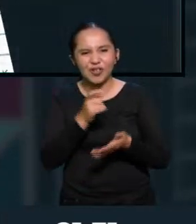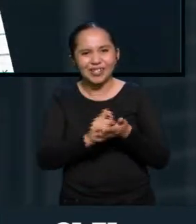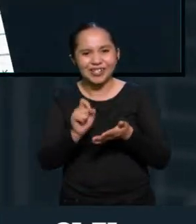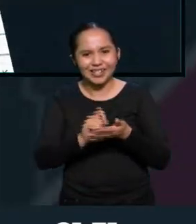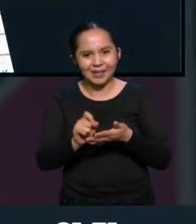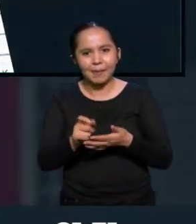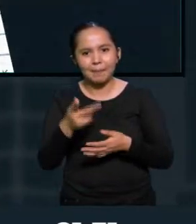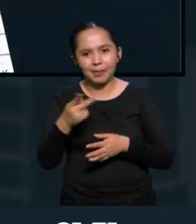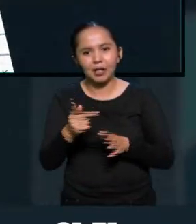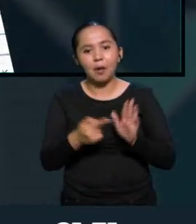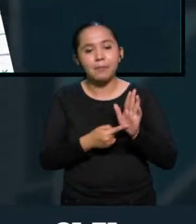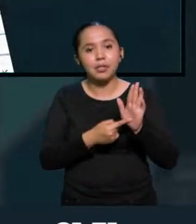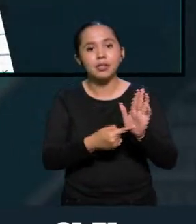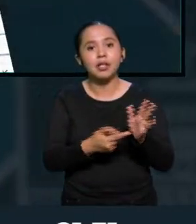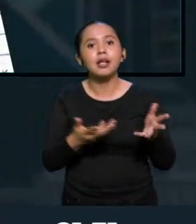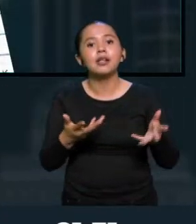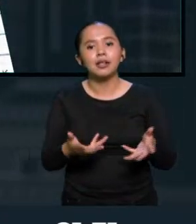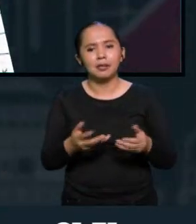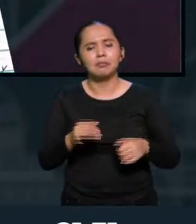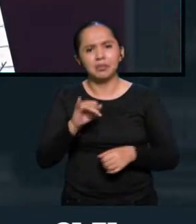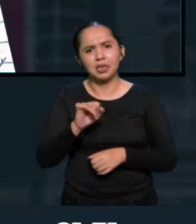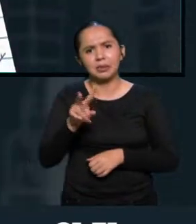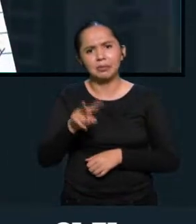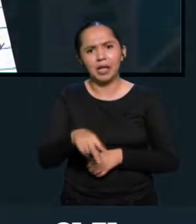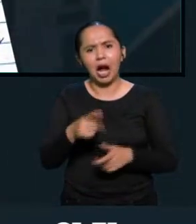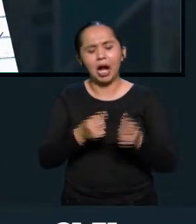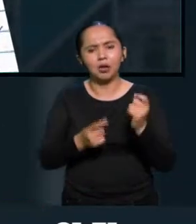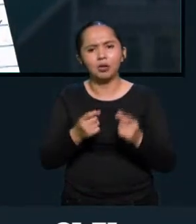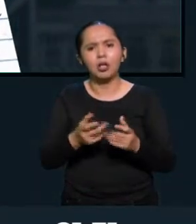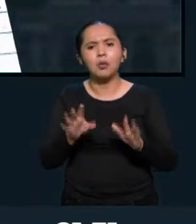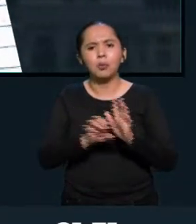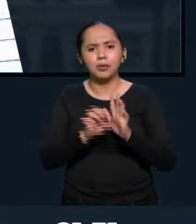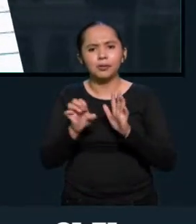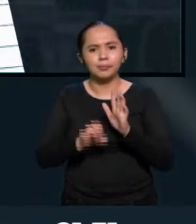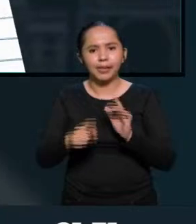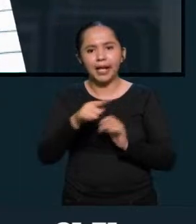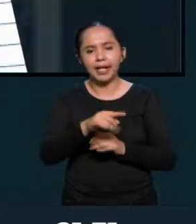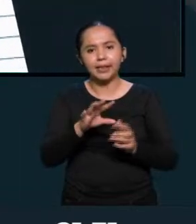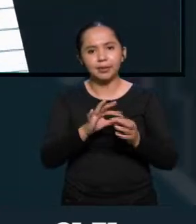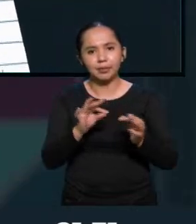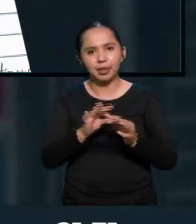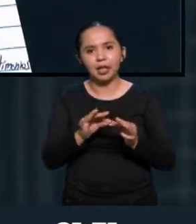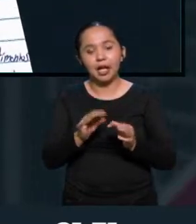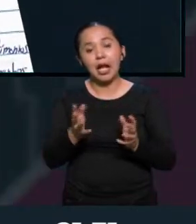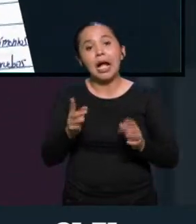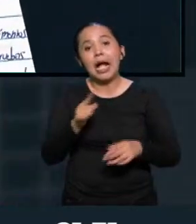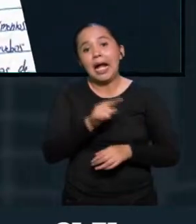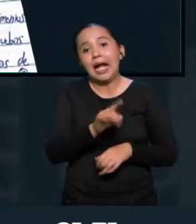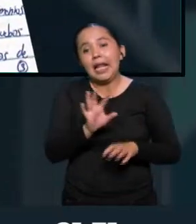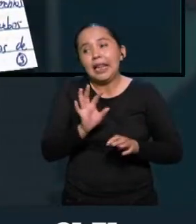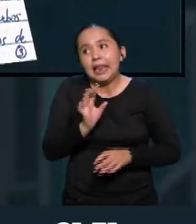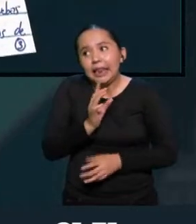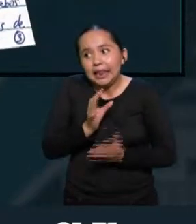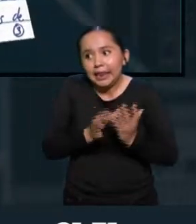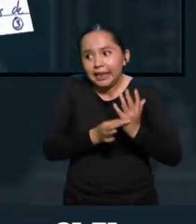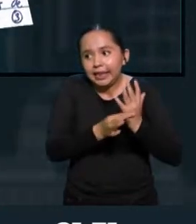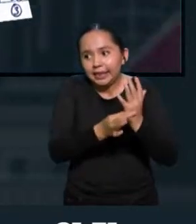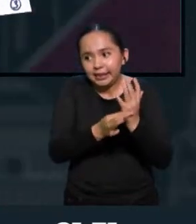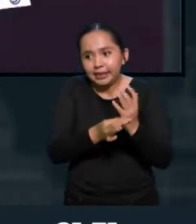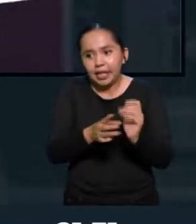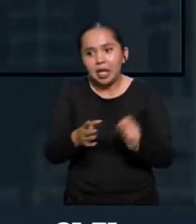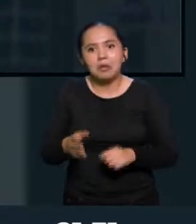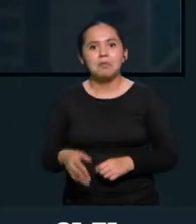hace señalamientos que carecen de verdad, ¿no? Él, por ejemplo, señala que fue supuestamente encontrado